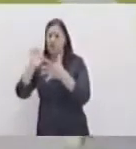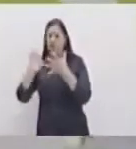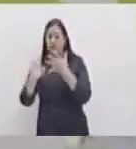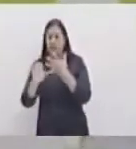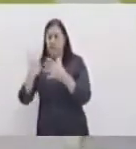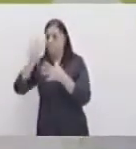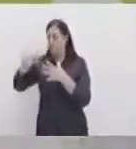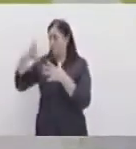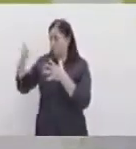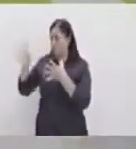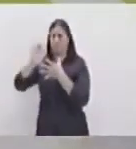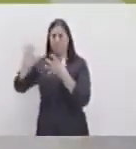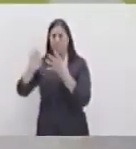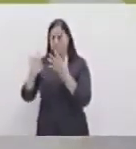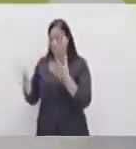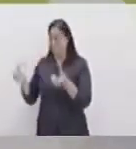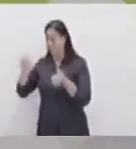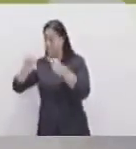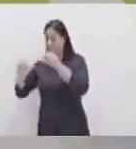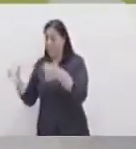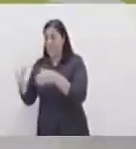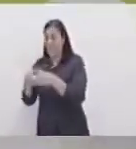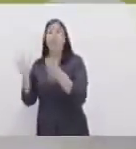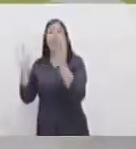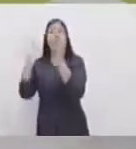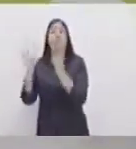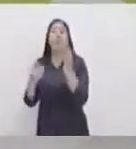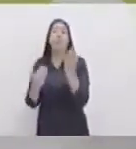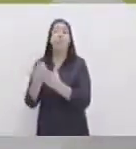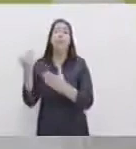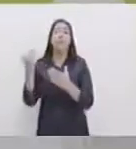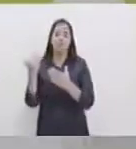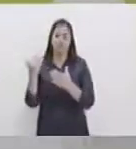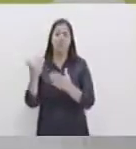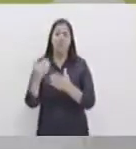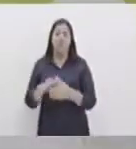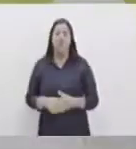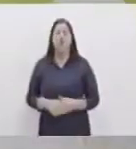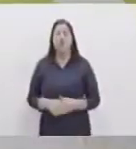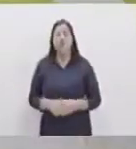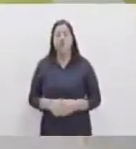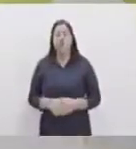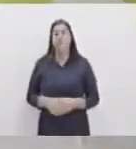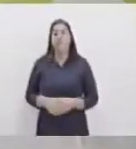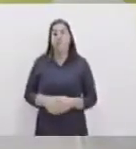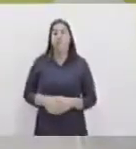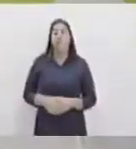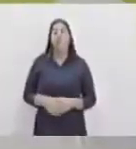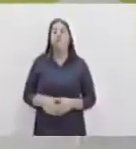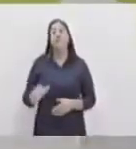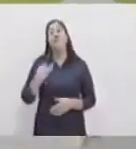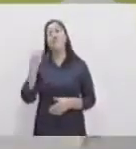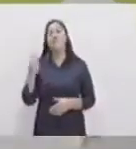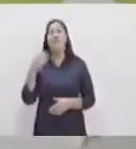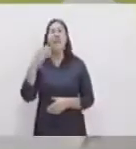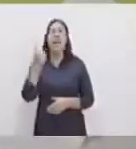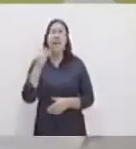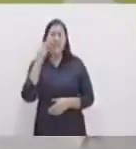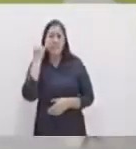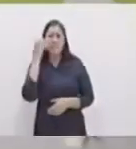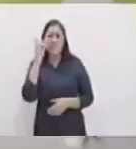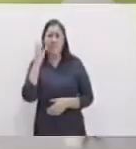para formar nuevos. En este caso vamos a denominarlos en algunos ácidos, en otros van a ser